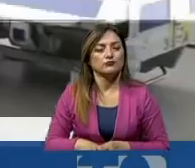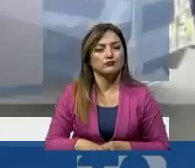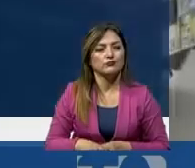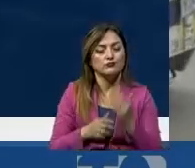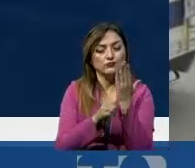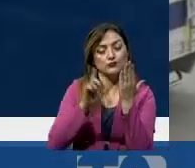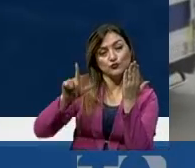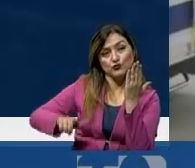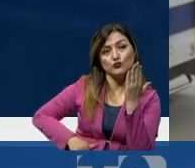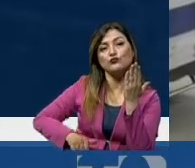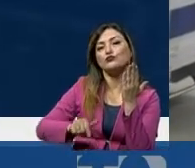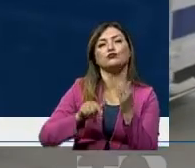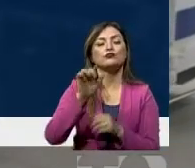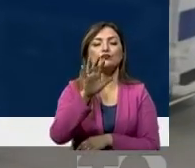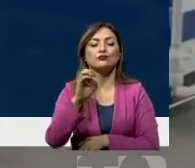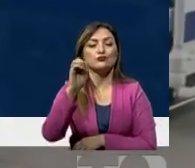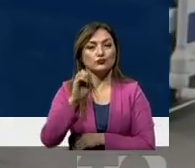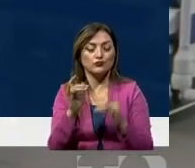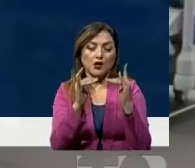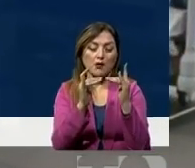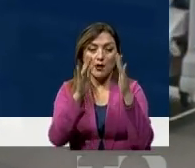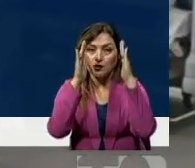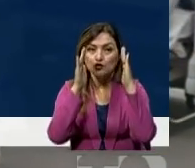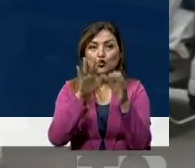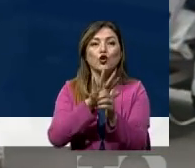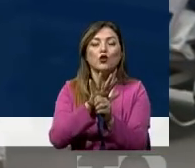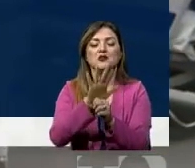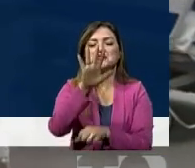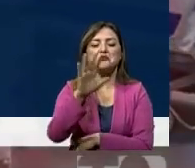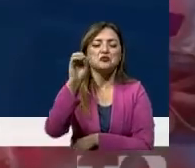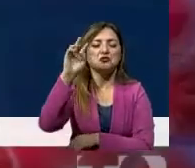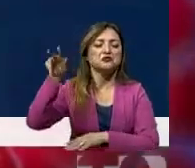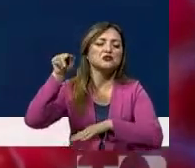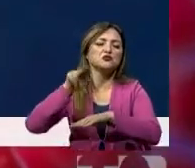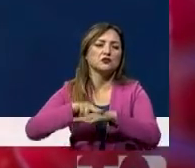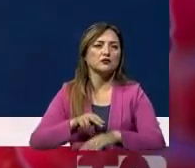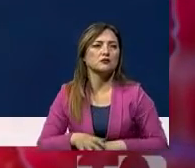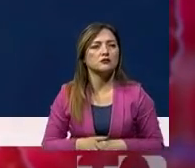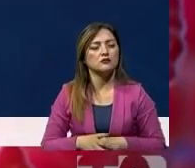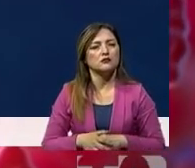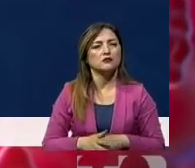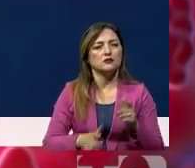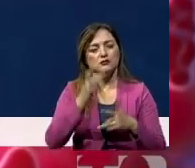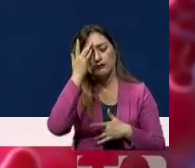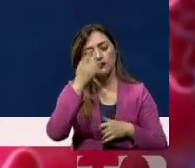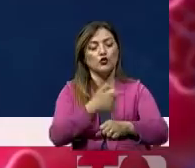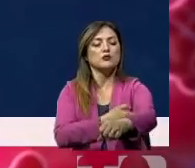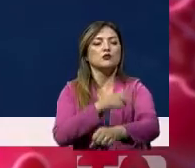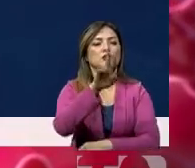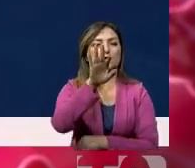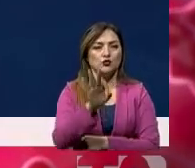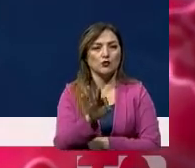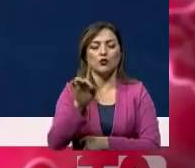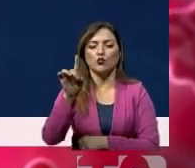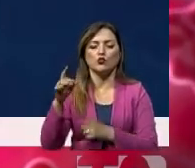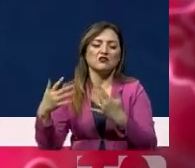el Ministerio de Salud tiene un 5% de ocupación en cuanto a atención de COVID-19 a nivel nacional. Hay 29 pacientes en hospitalización, 1